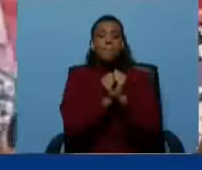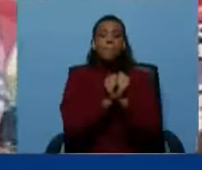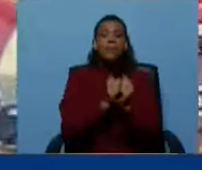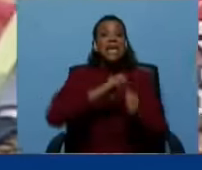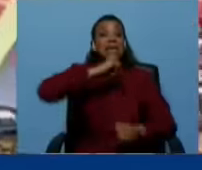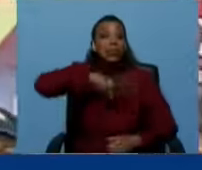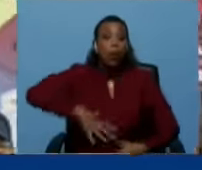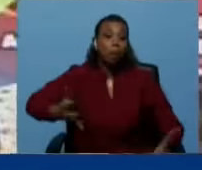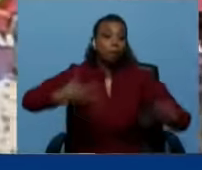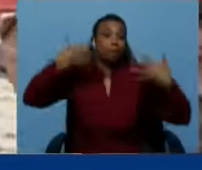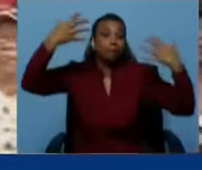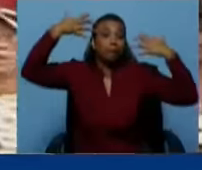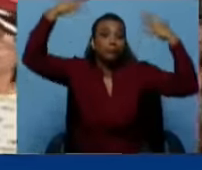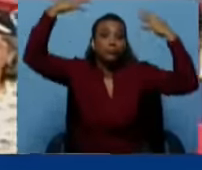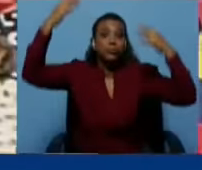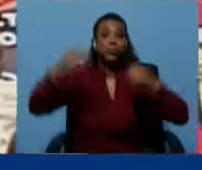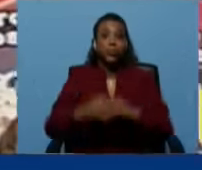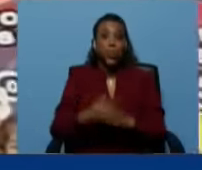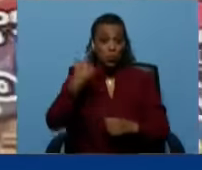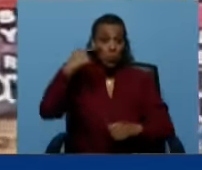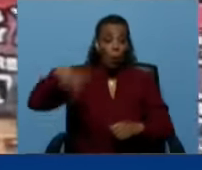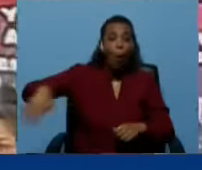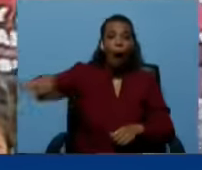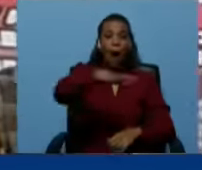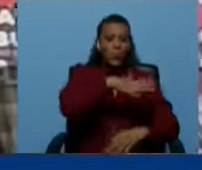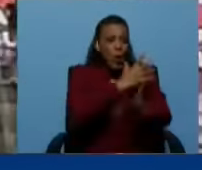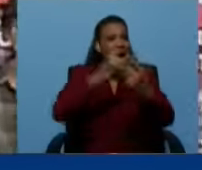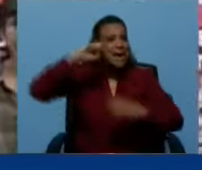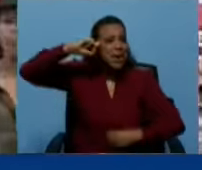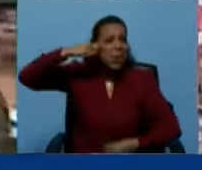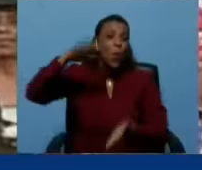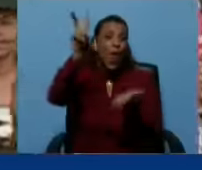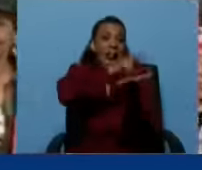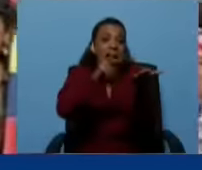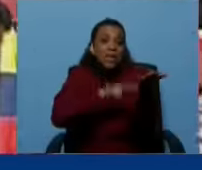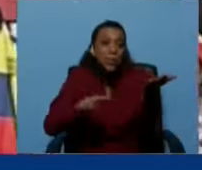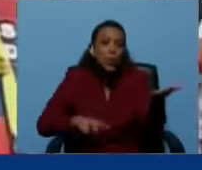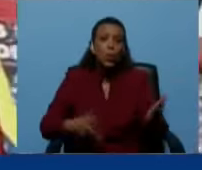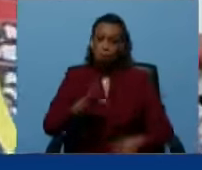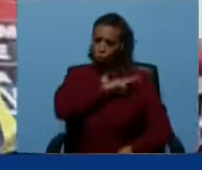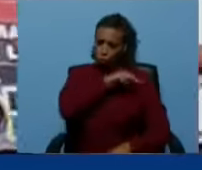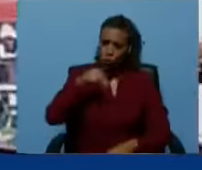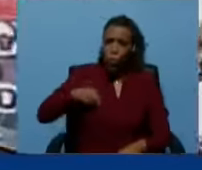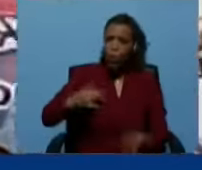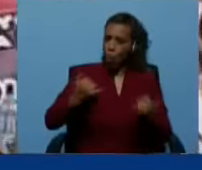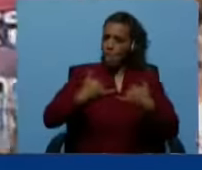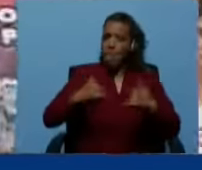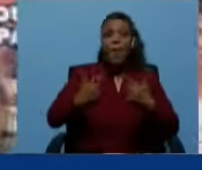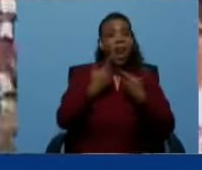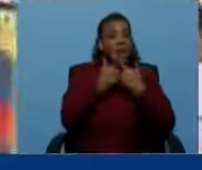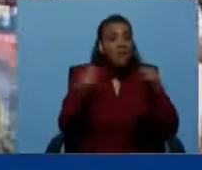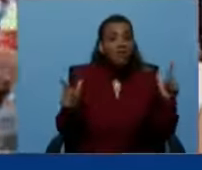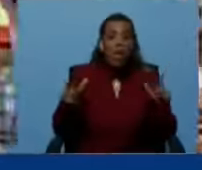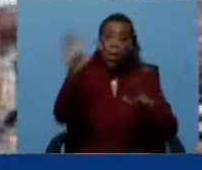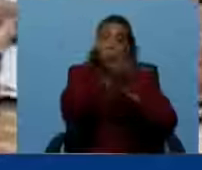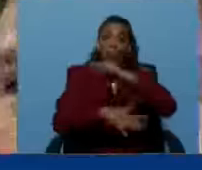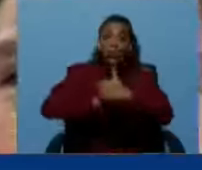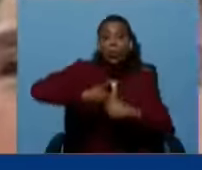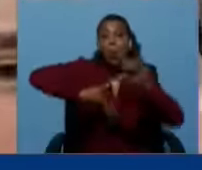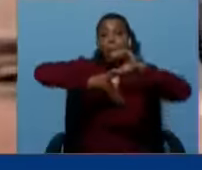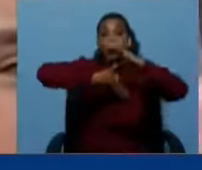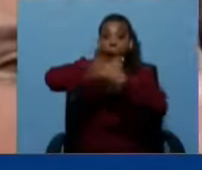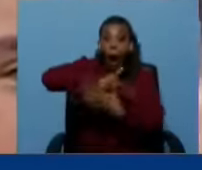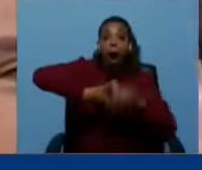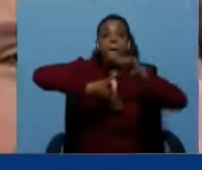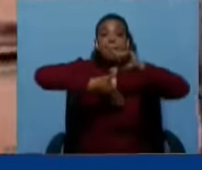tan gloriosa llevamos nosotros en la sangre! ¡Somos nosotros los libertadores y las libertadoras